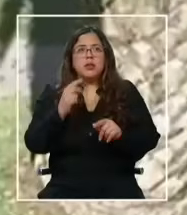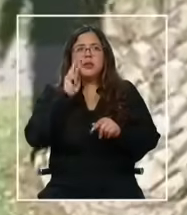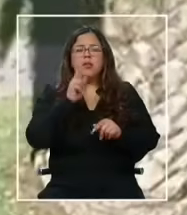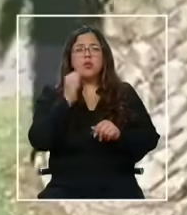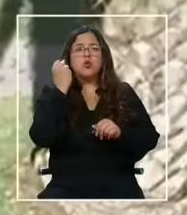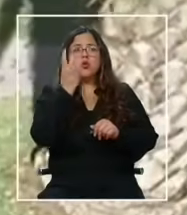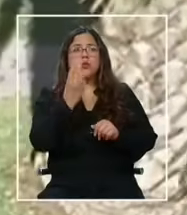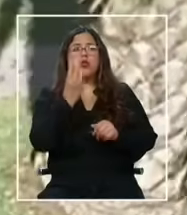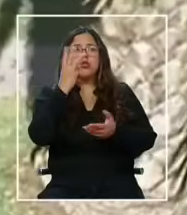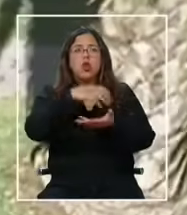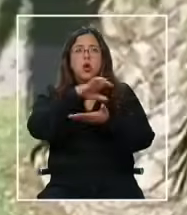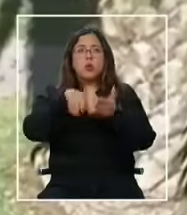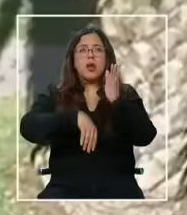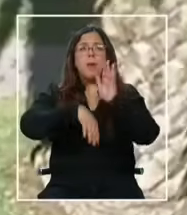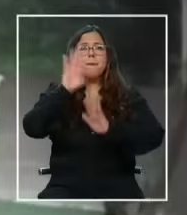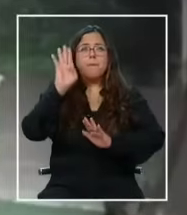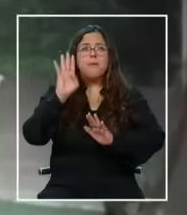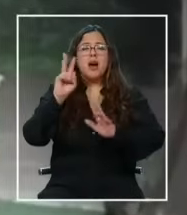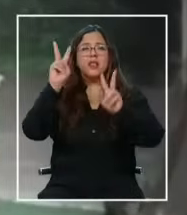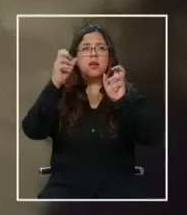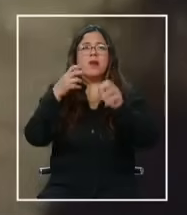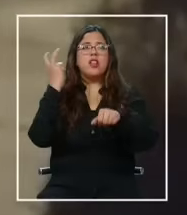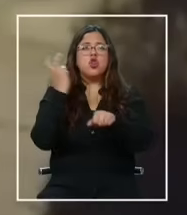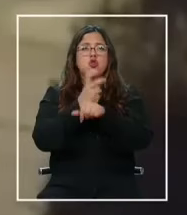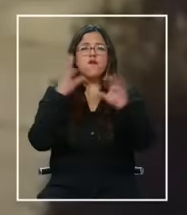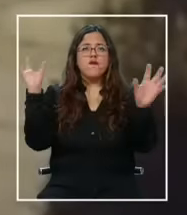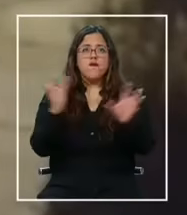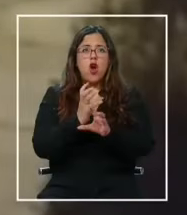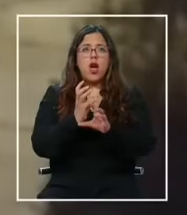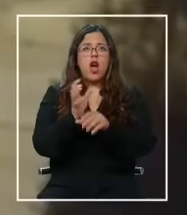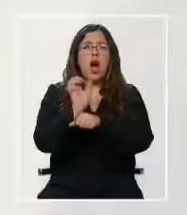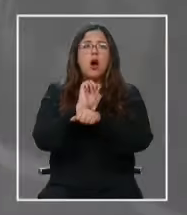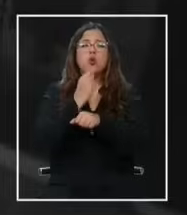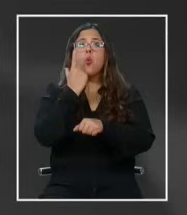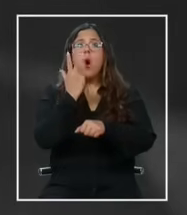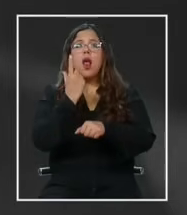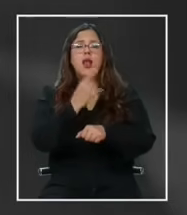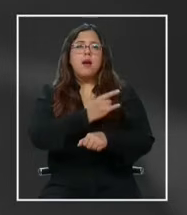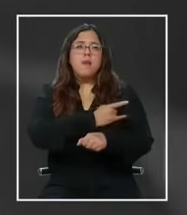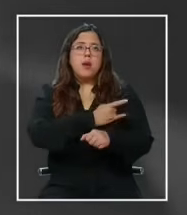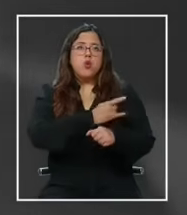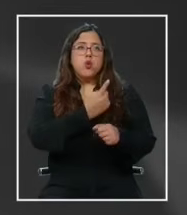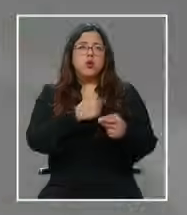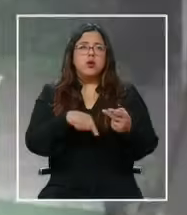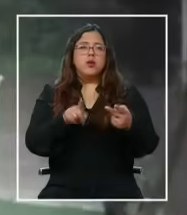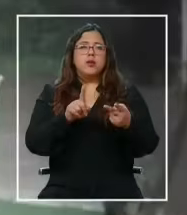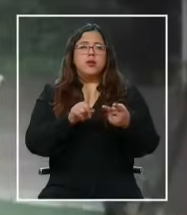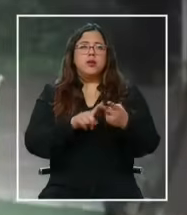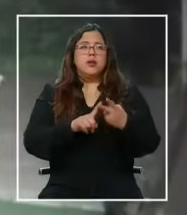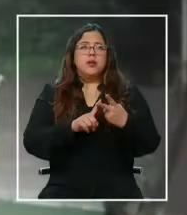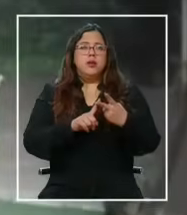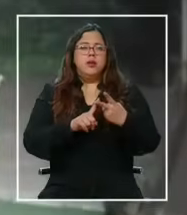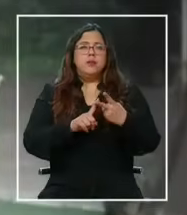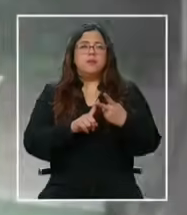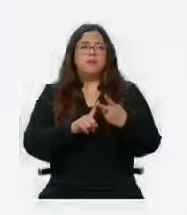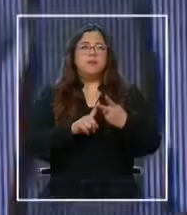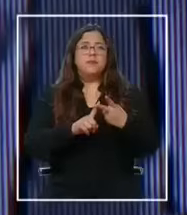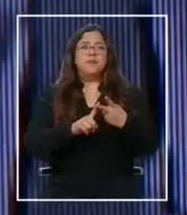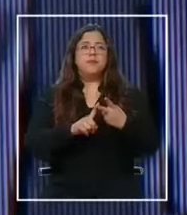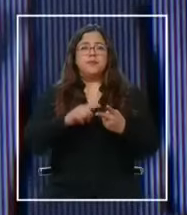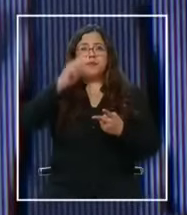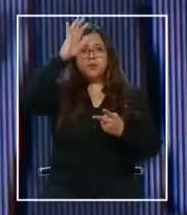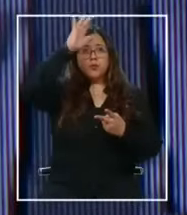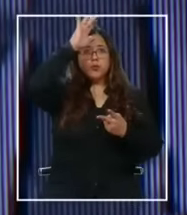cifras las tres comunas que más casos acumulan de robo violento de vehículos son maipú